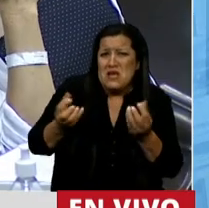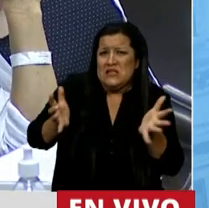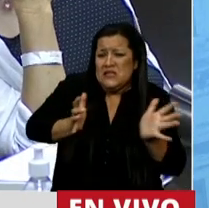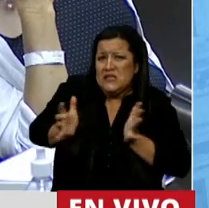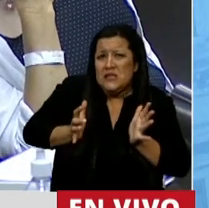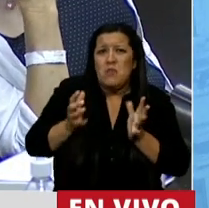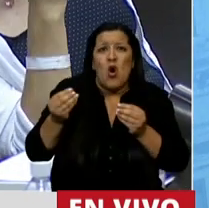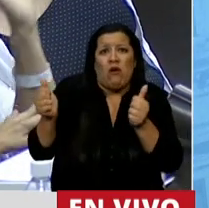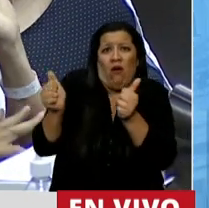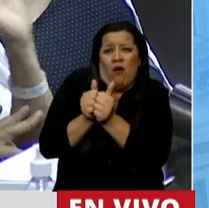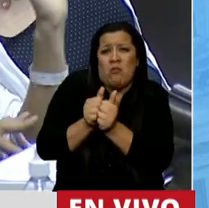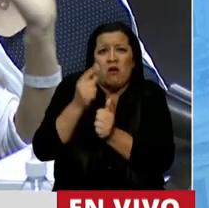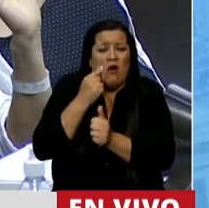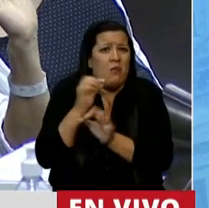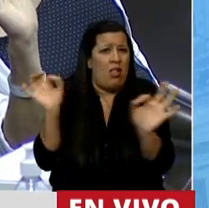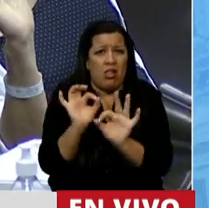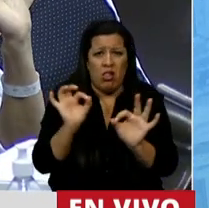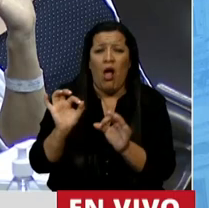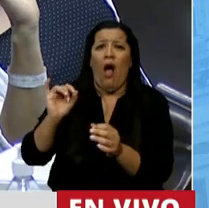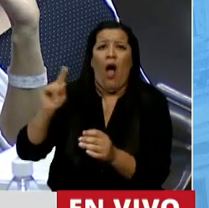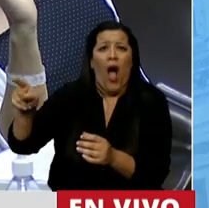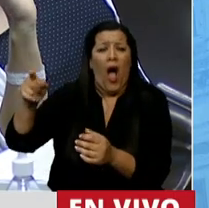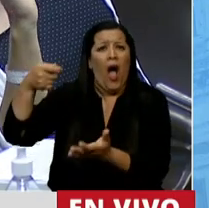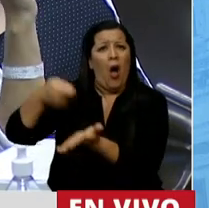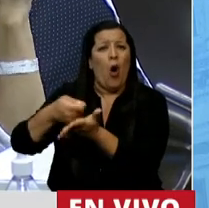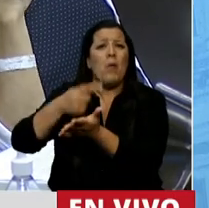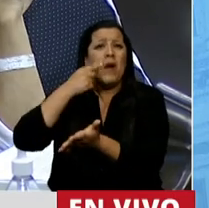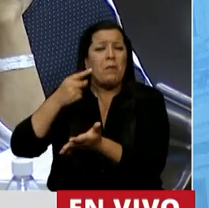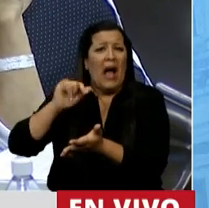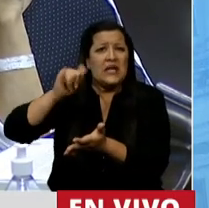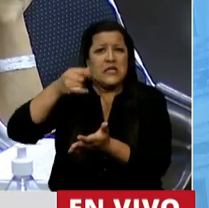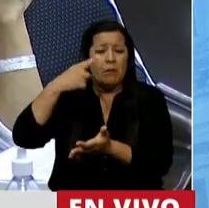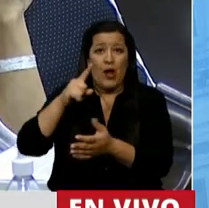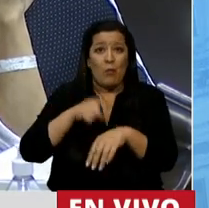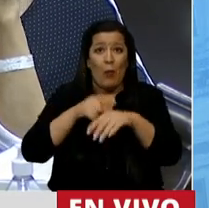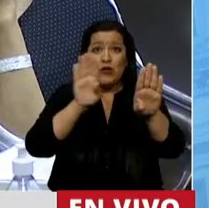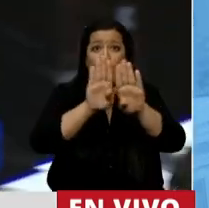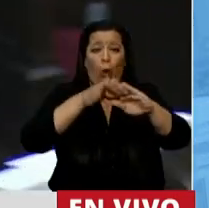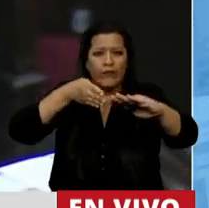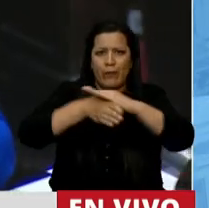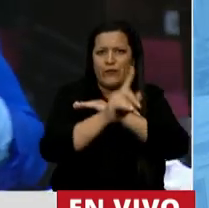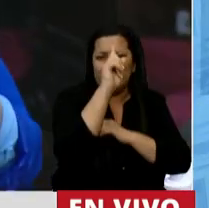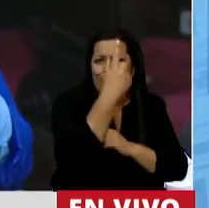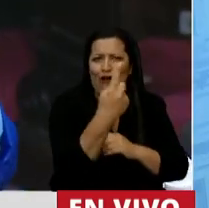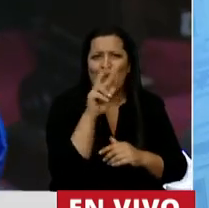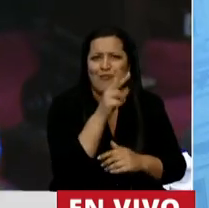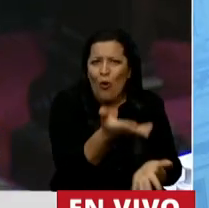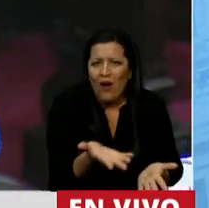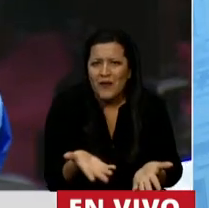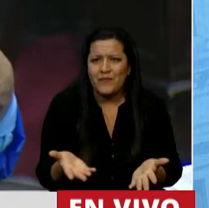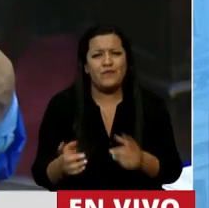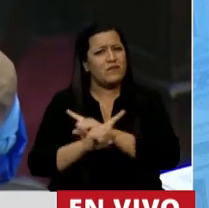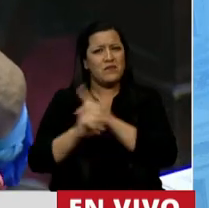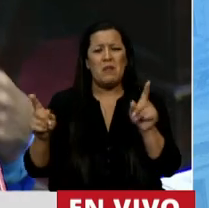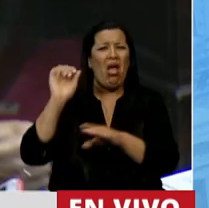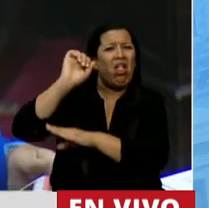muchos hombres no las acompañan, por eso es la que lo pagan, pero las dejan solas en la puerta de ese momento, ¿no? Porque tampoco le voy a hacer caso a